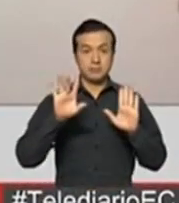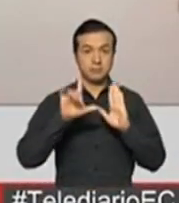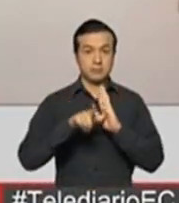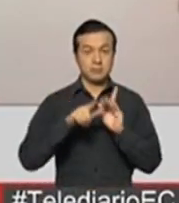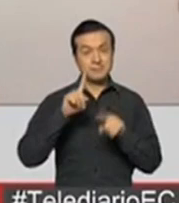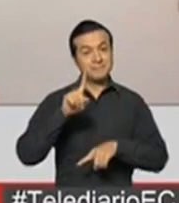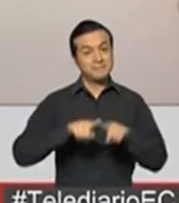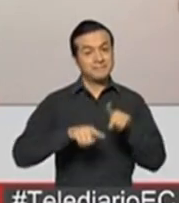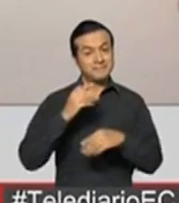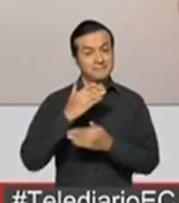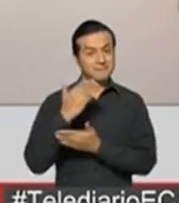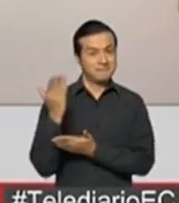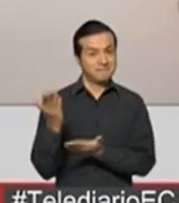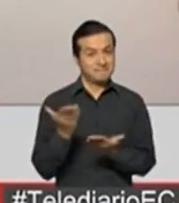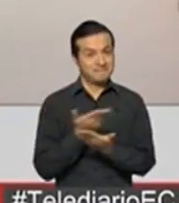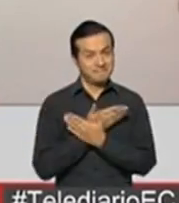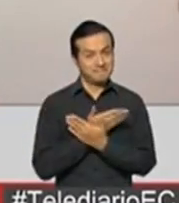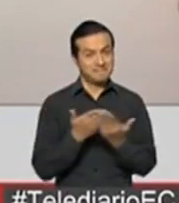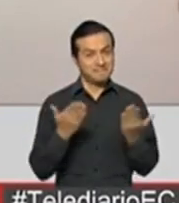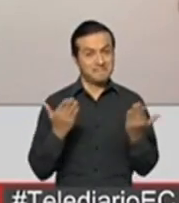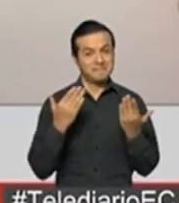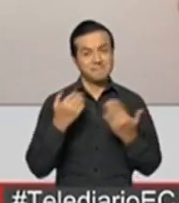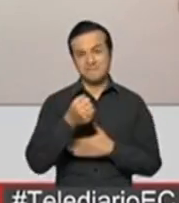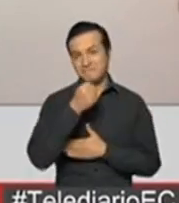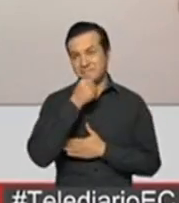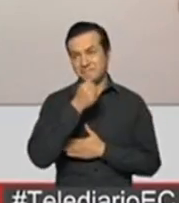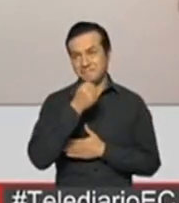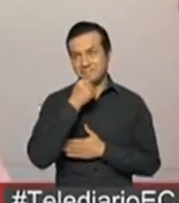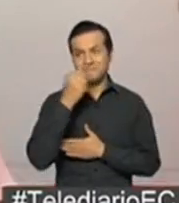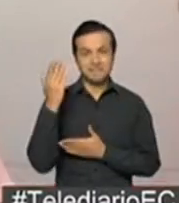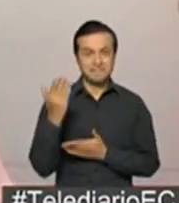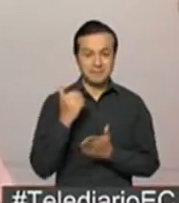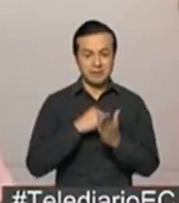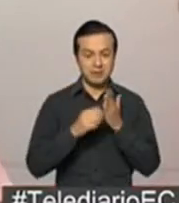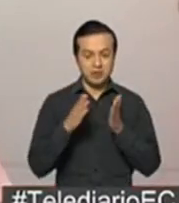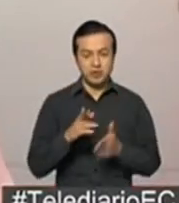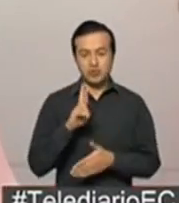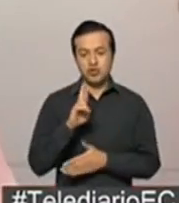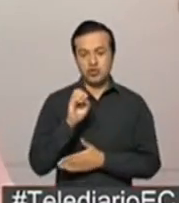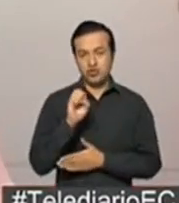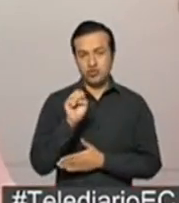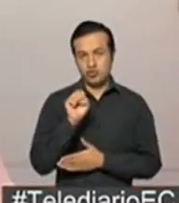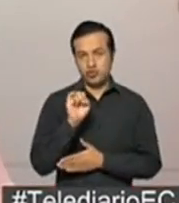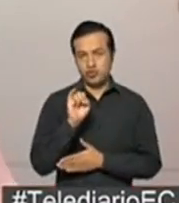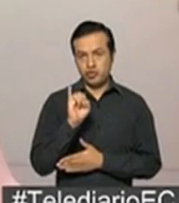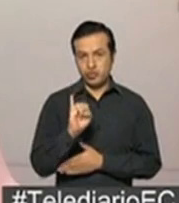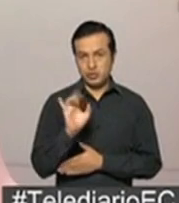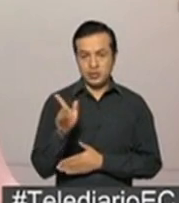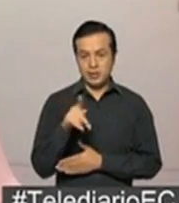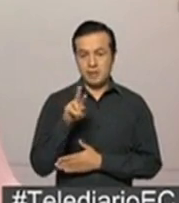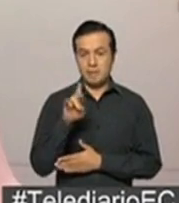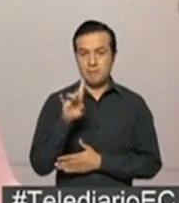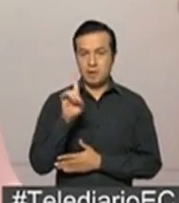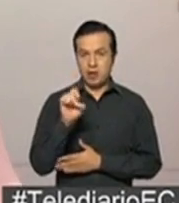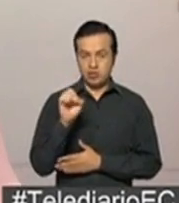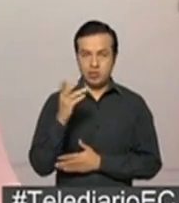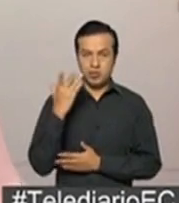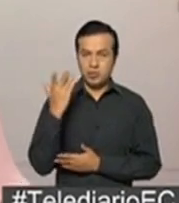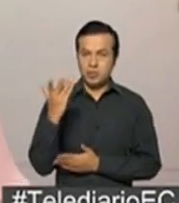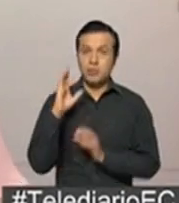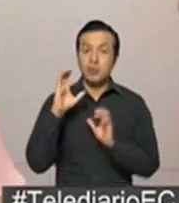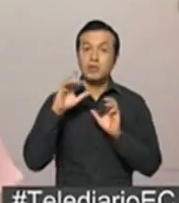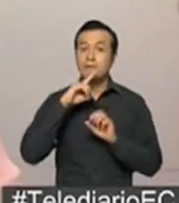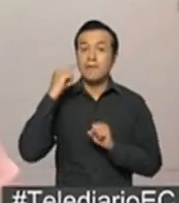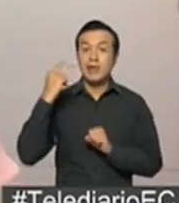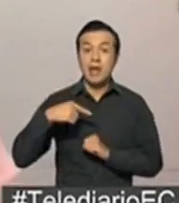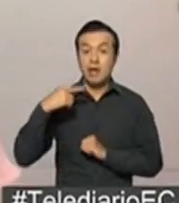7:29, amigos y amigas, estamos de regreso en este espacio de Primera Impresión con la ministra Rosy Prado de Holguín, ministra de Turismo, para hablar acerca de este feriado de